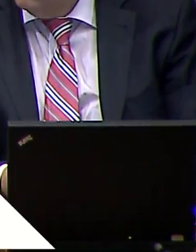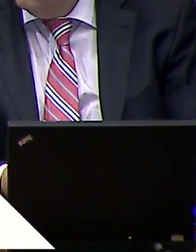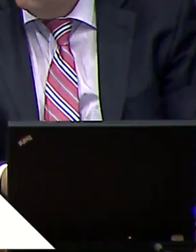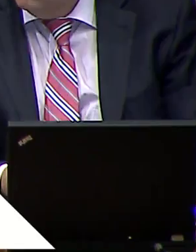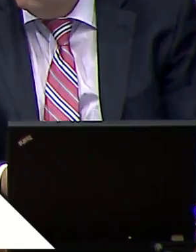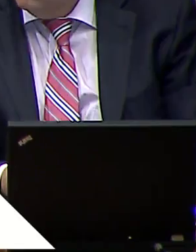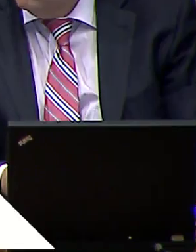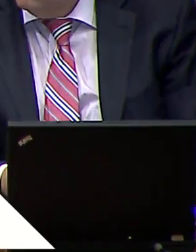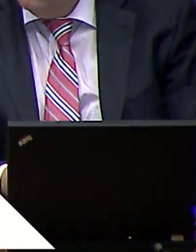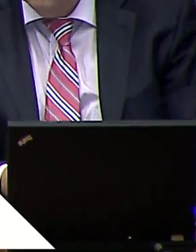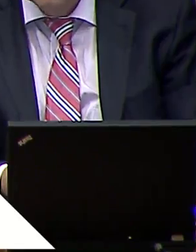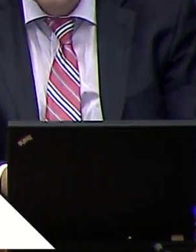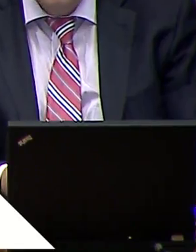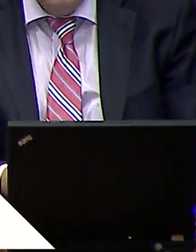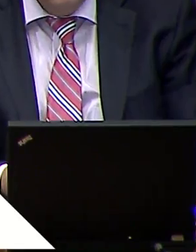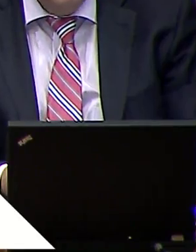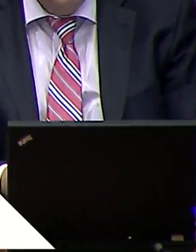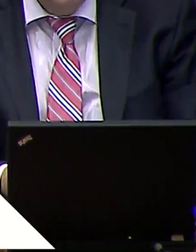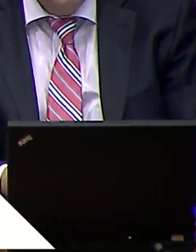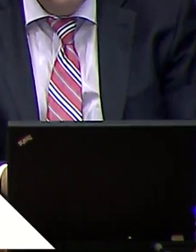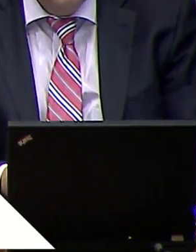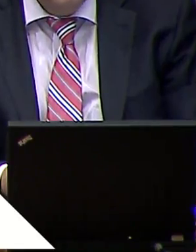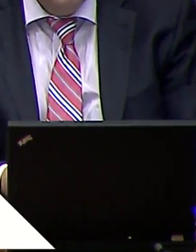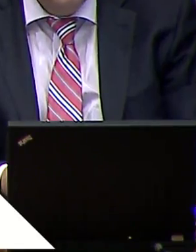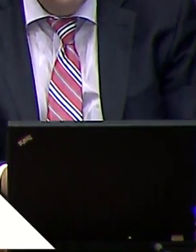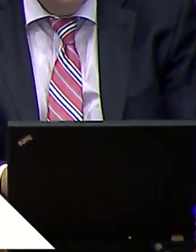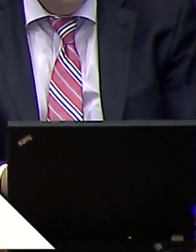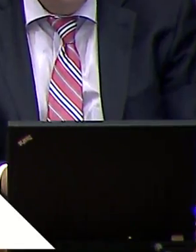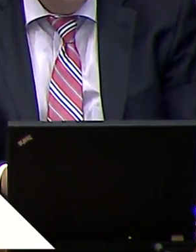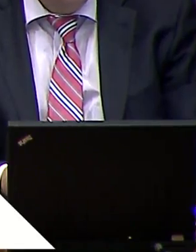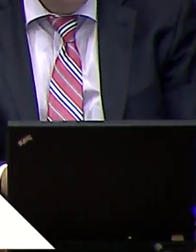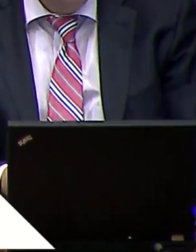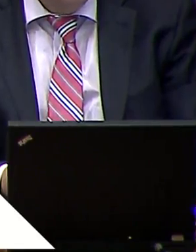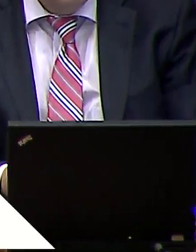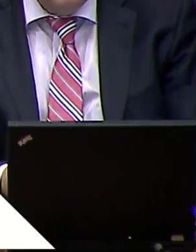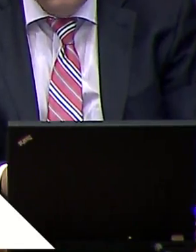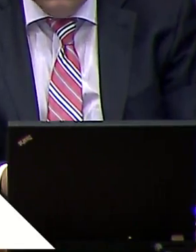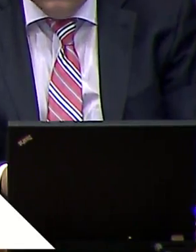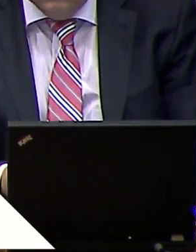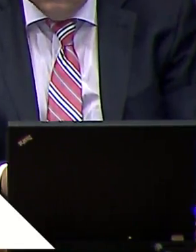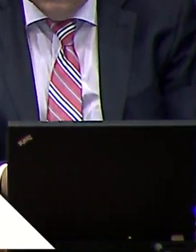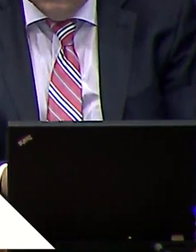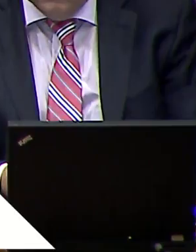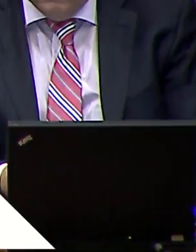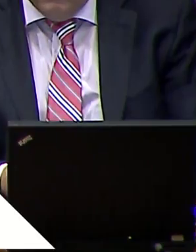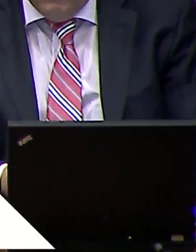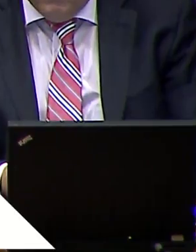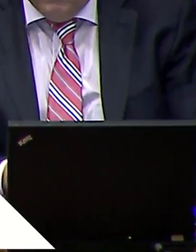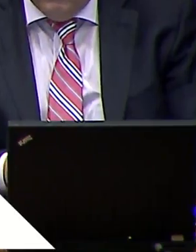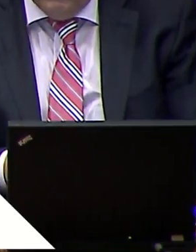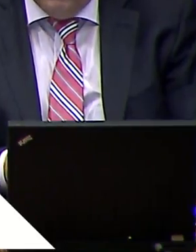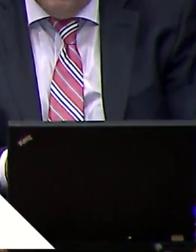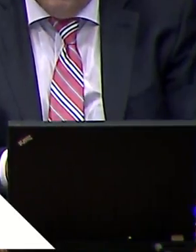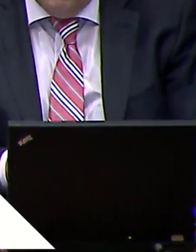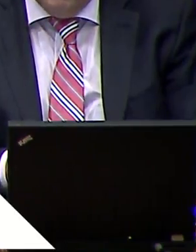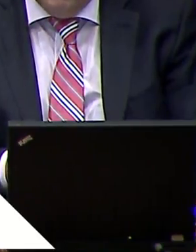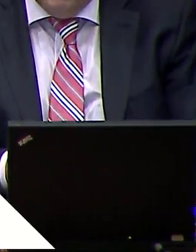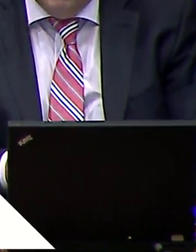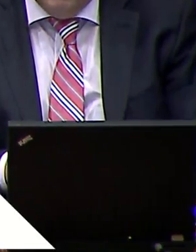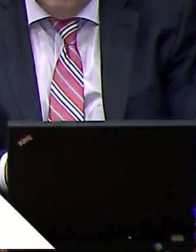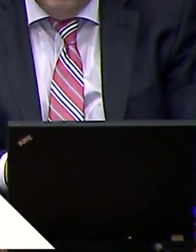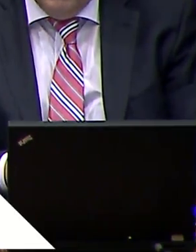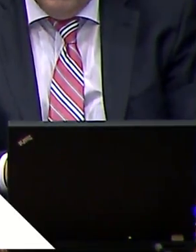Chile así que quiero precisarlo para los efectos fui reprendido por algunos parlamentarios que prontamente vinieron a hacerme lo presente a mi alrededor